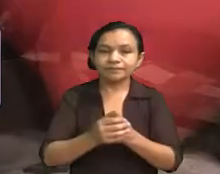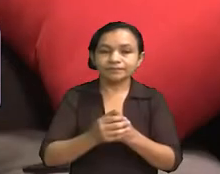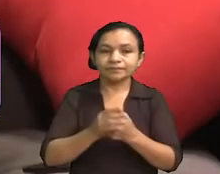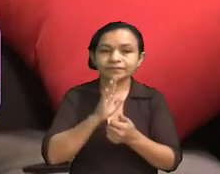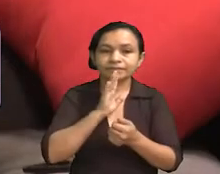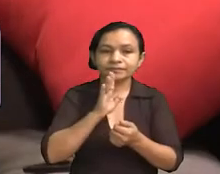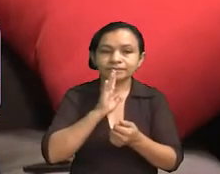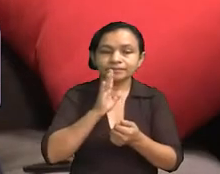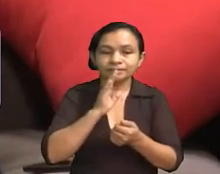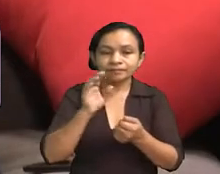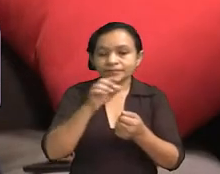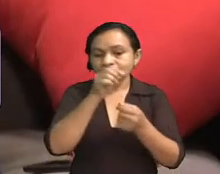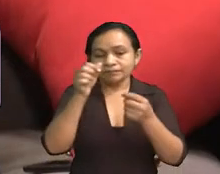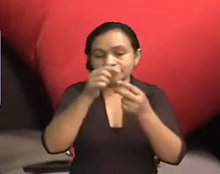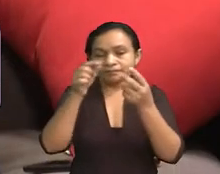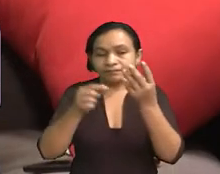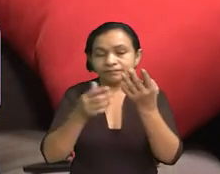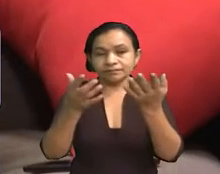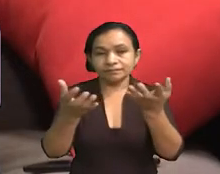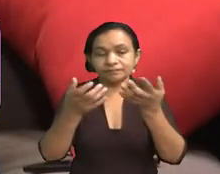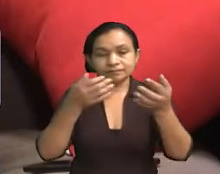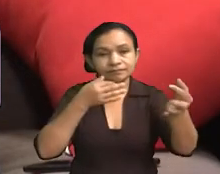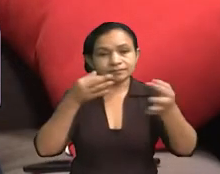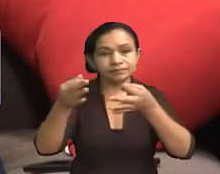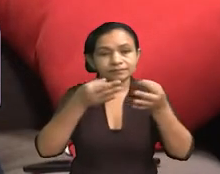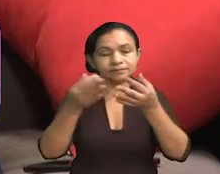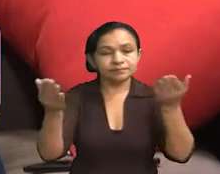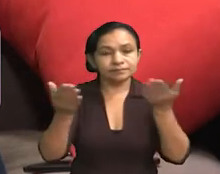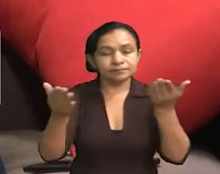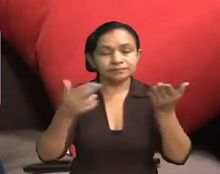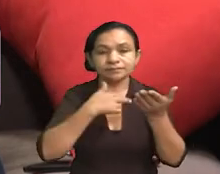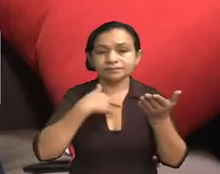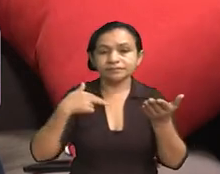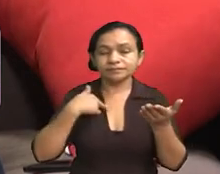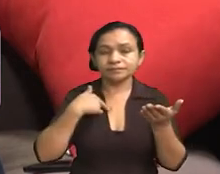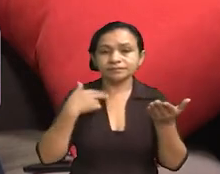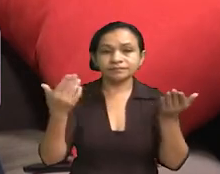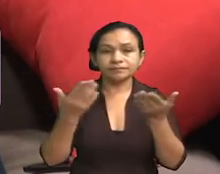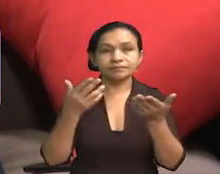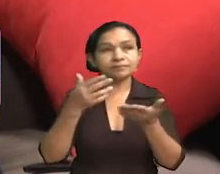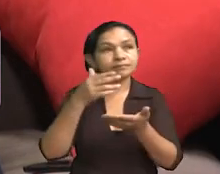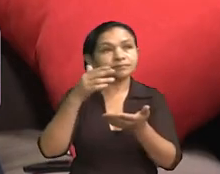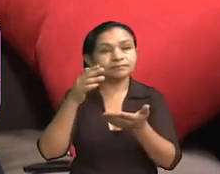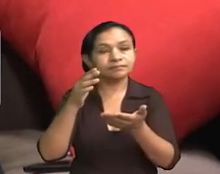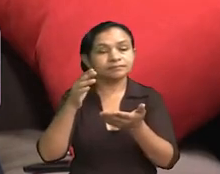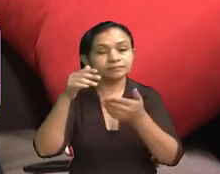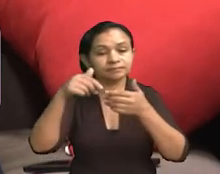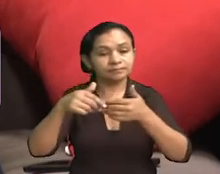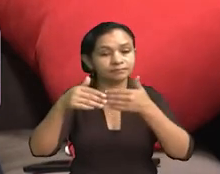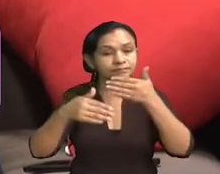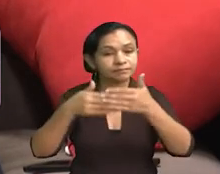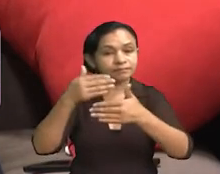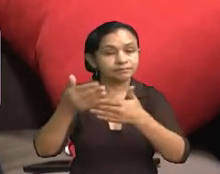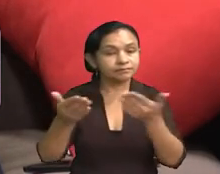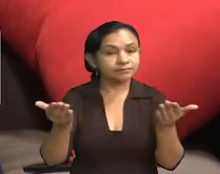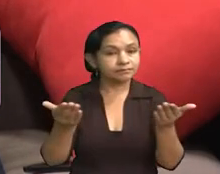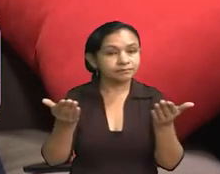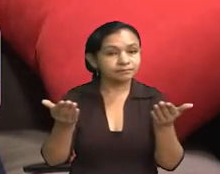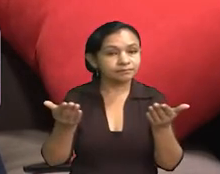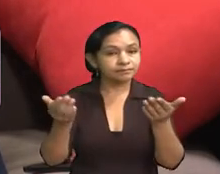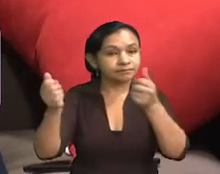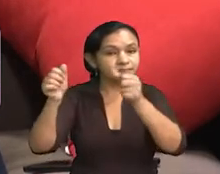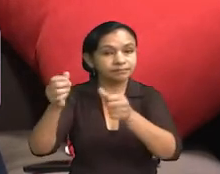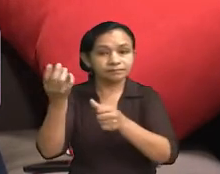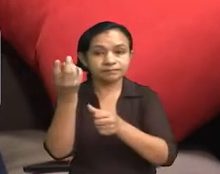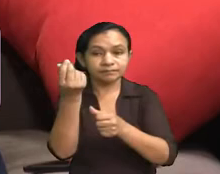disparando una por otra. Mire, quisiera que nos comentara cómo se va también a relacionar este proceso de